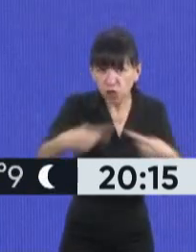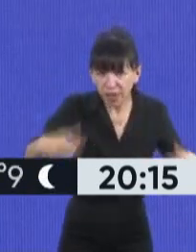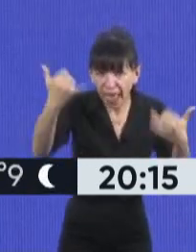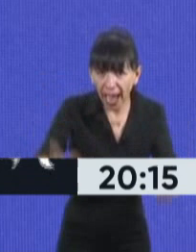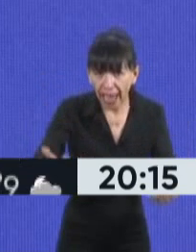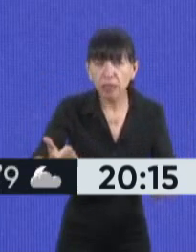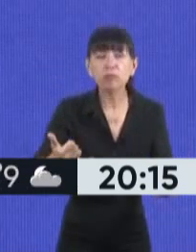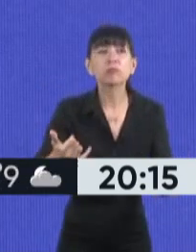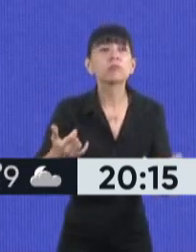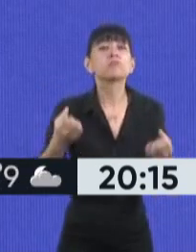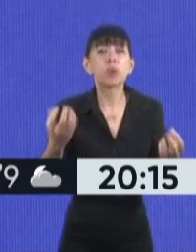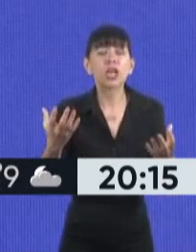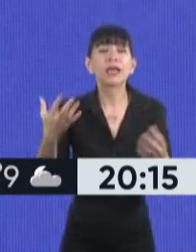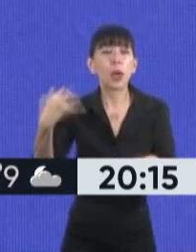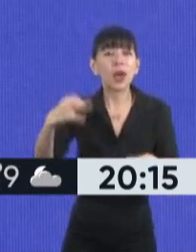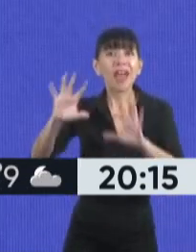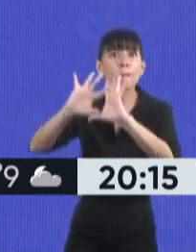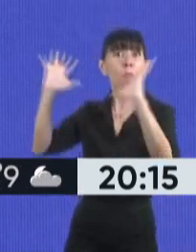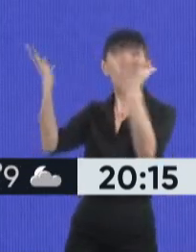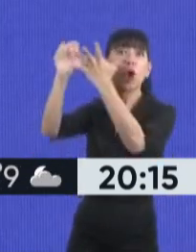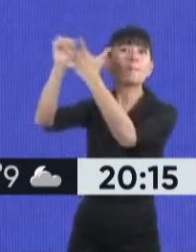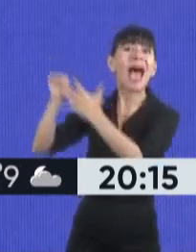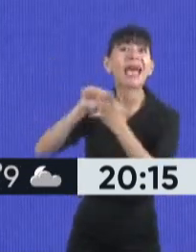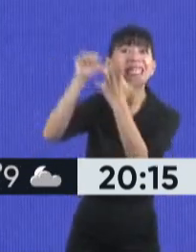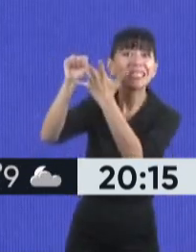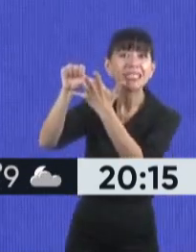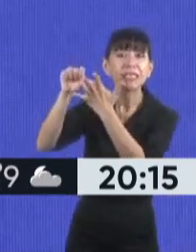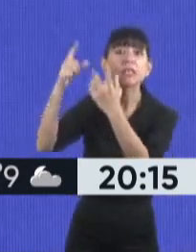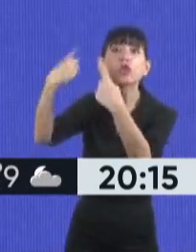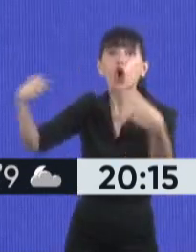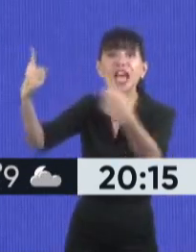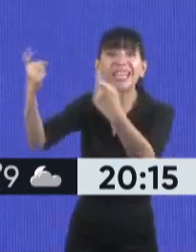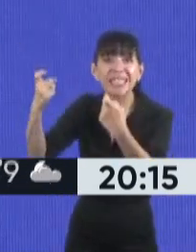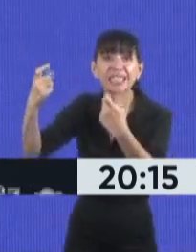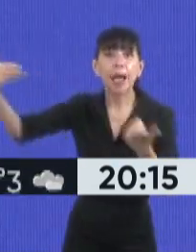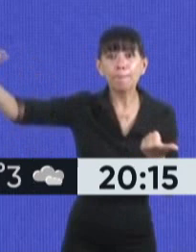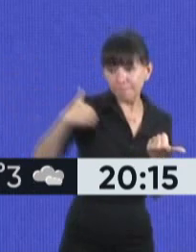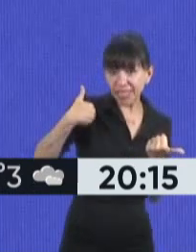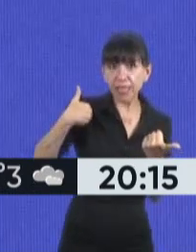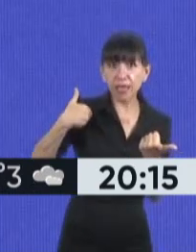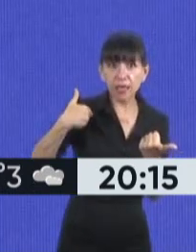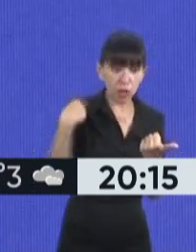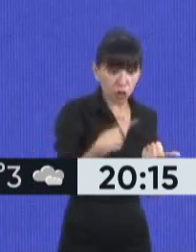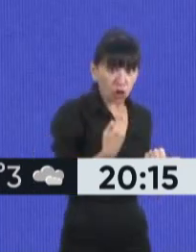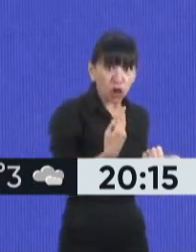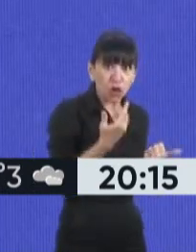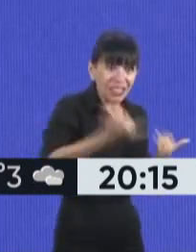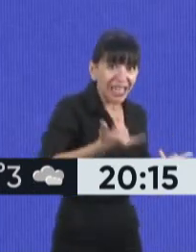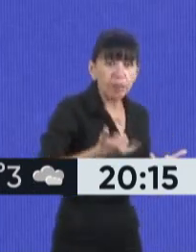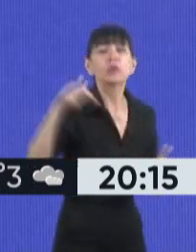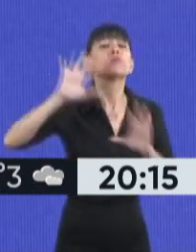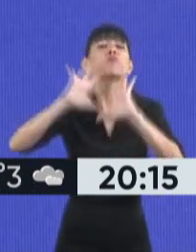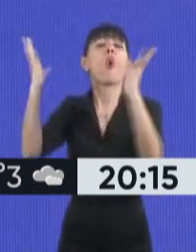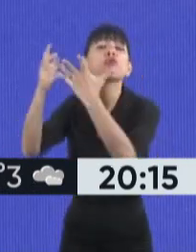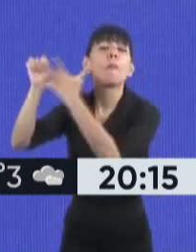nos está pidiendo todo lo que tenemos. ¿Qué necesita este mundo de hoy?